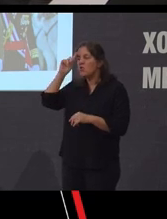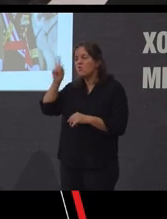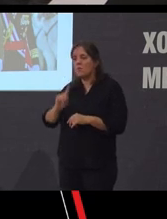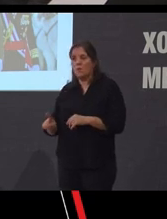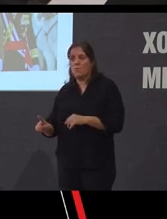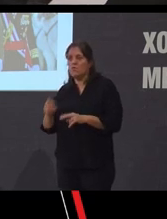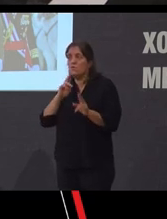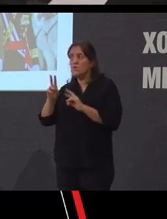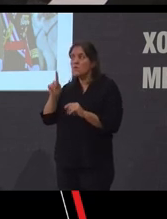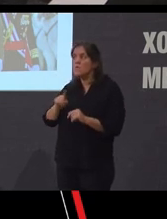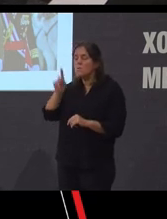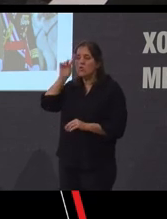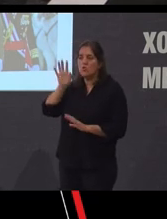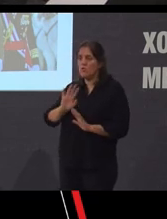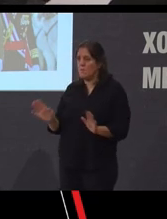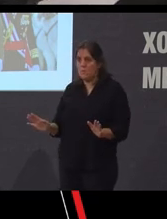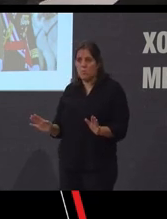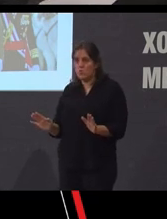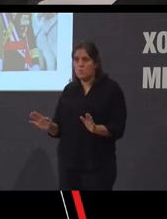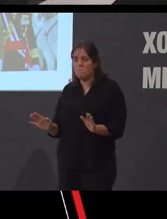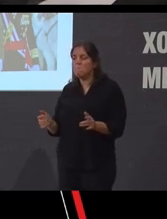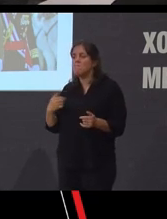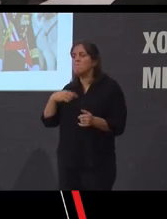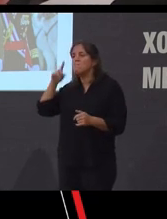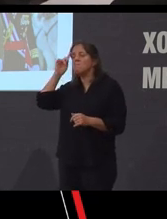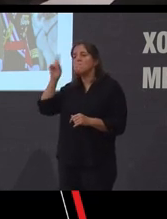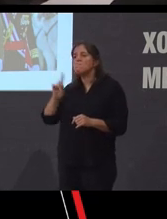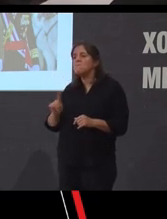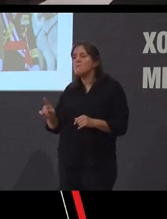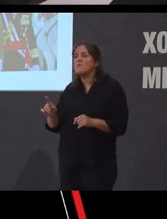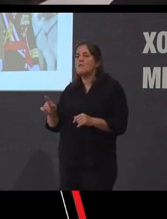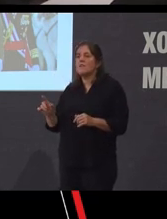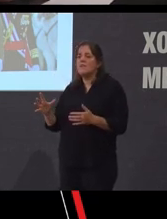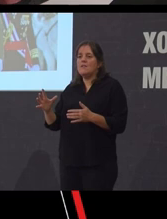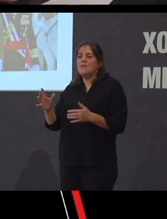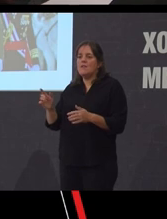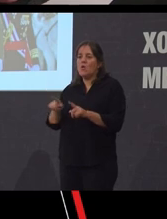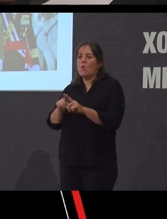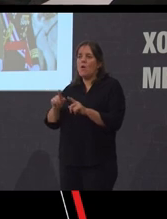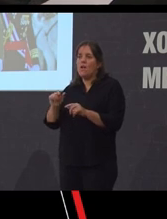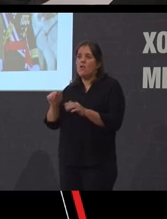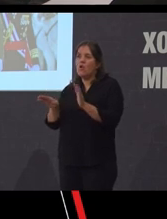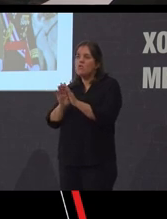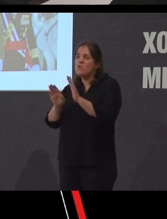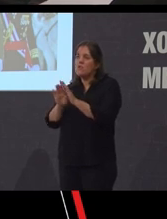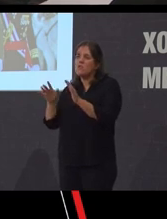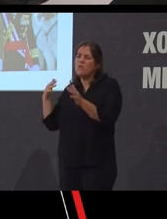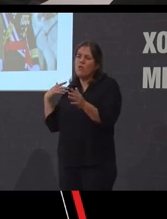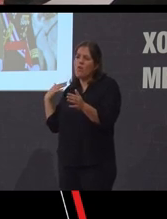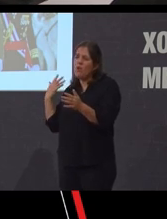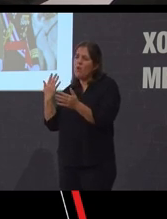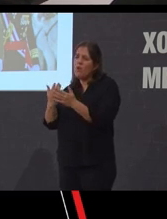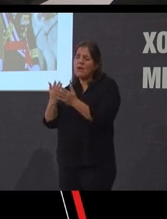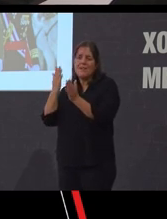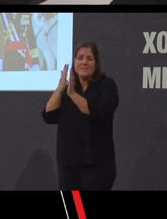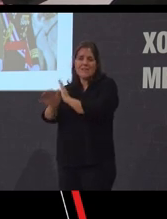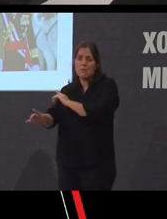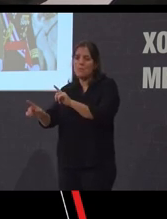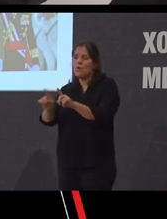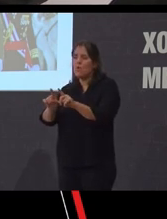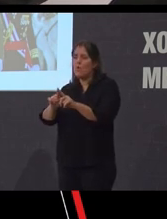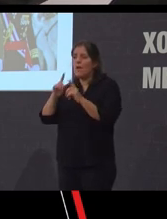non sabemos. Non sei se teremos que seguir toda a vida temerosos de que haxa unha